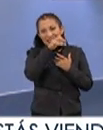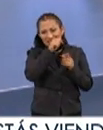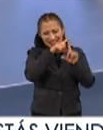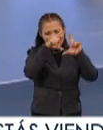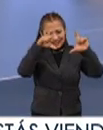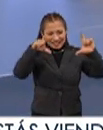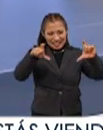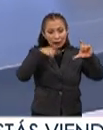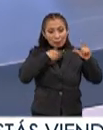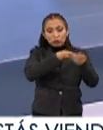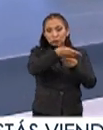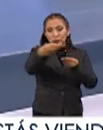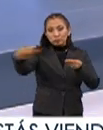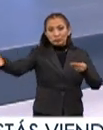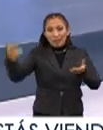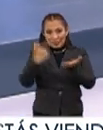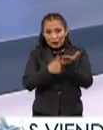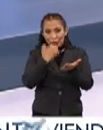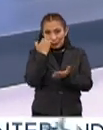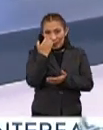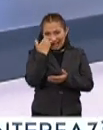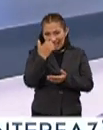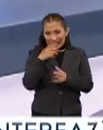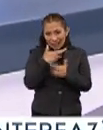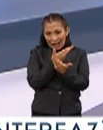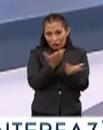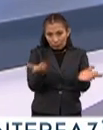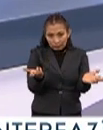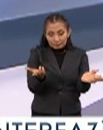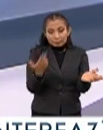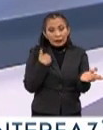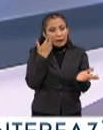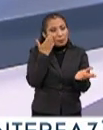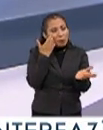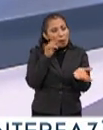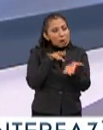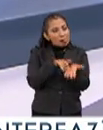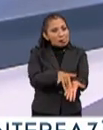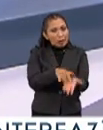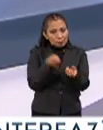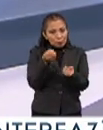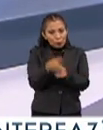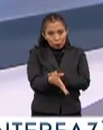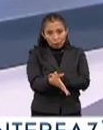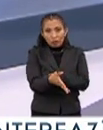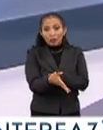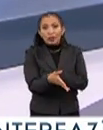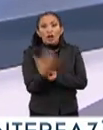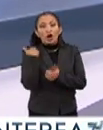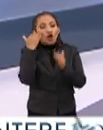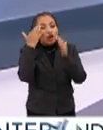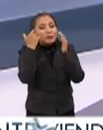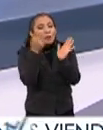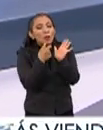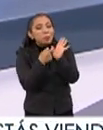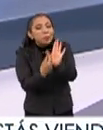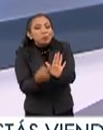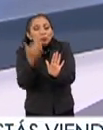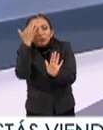electrónicas que se distribuyeron en las escuelas y quisimos también contribuir con esa parte del